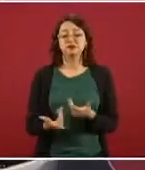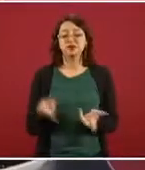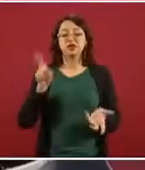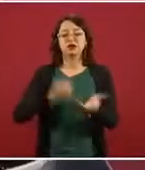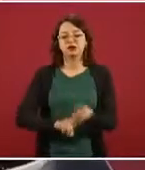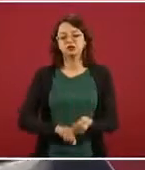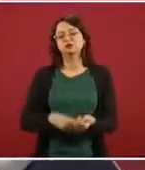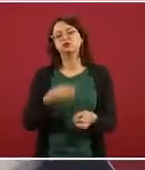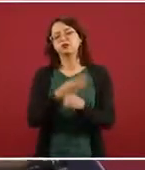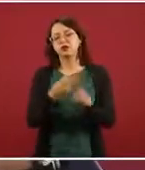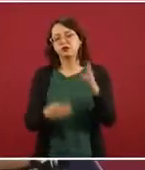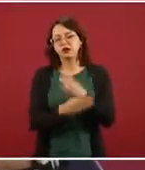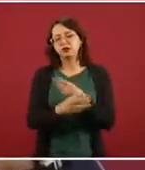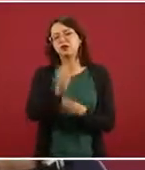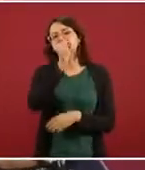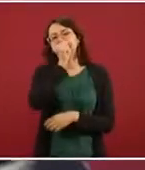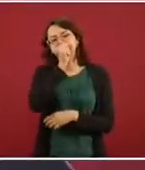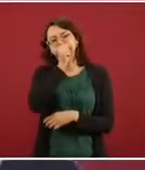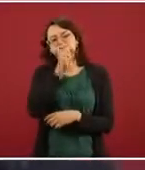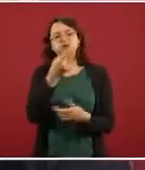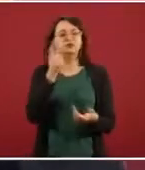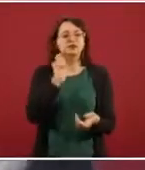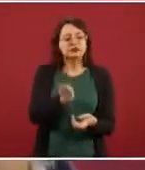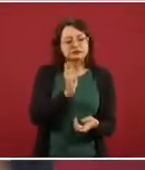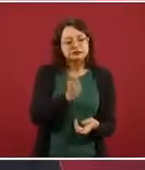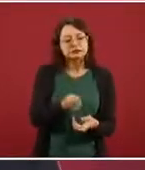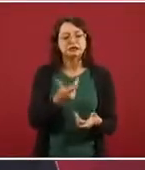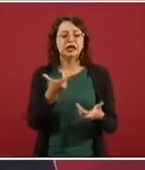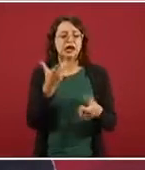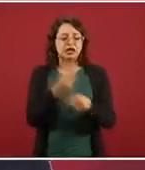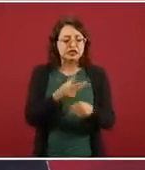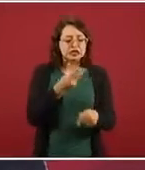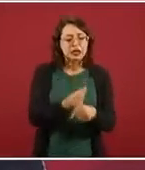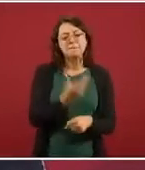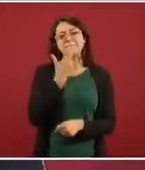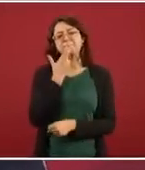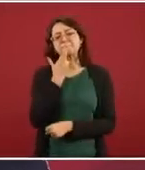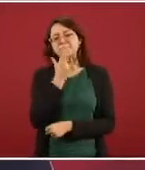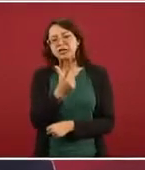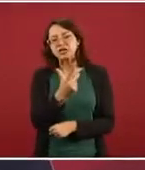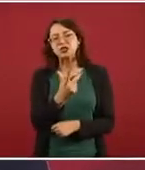contenidos educativos, mejorarlos,